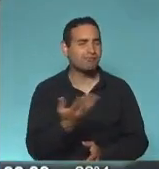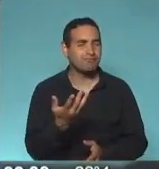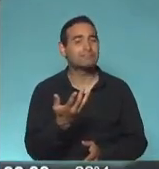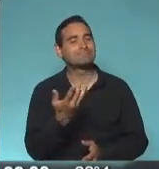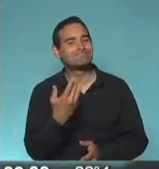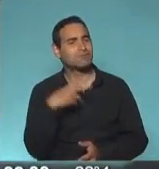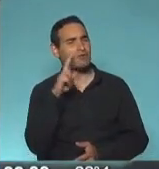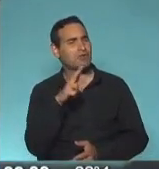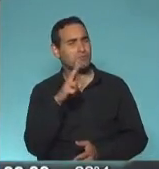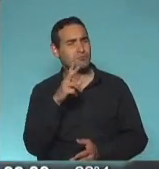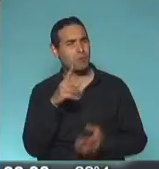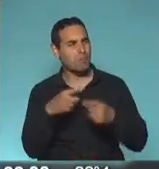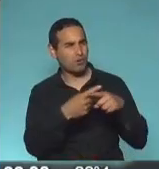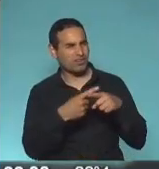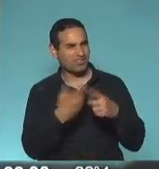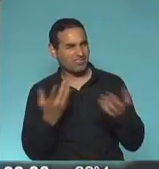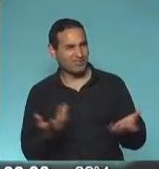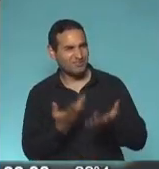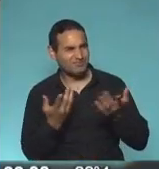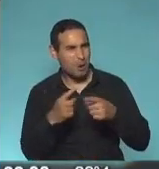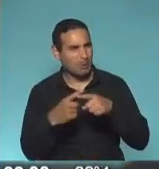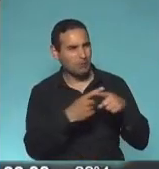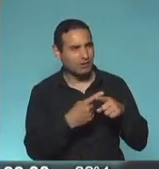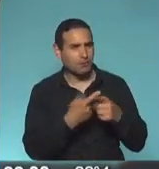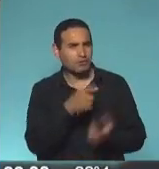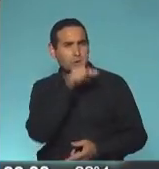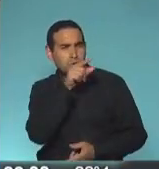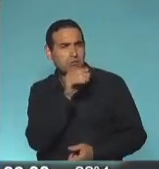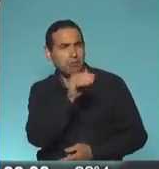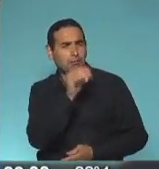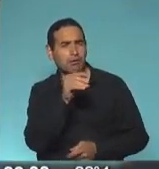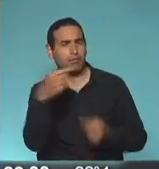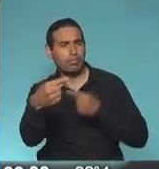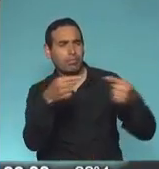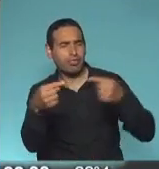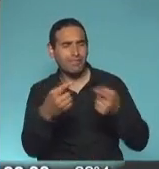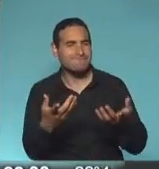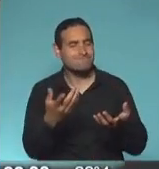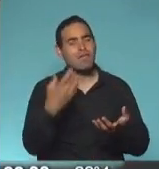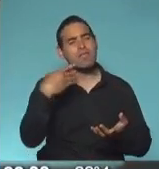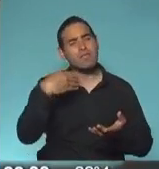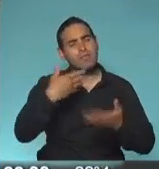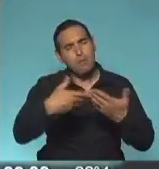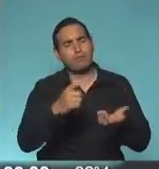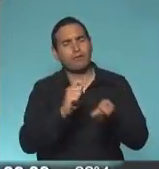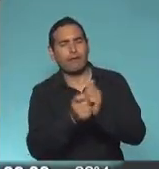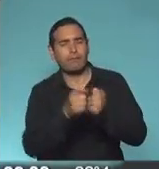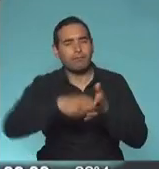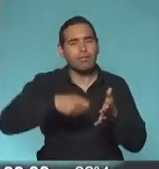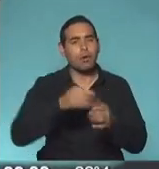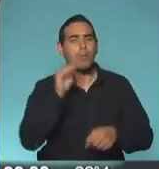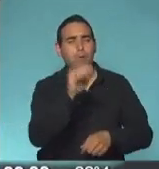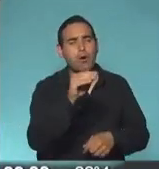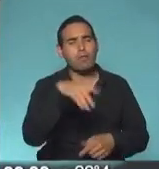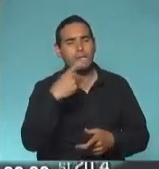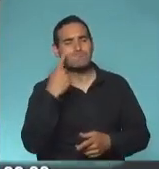como que la política se hace una política de tweets de alguna manera. Por supuesto después se va corrigiendo, es decir, lo que él pone después viene,